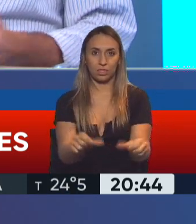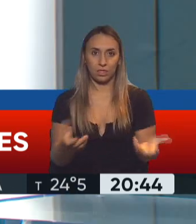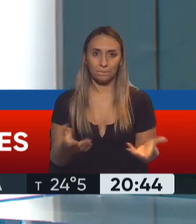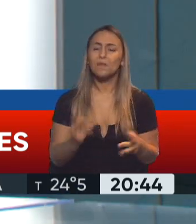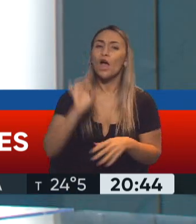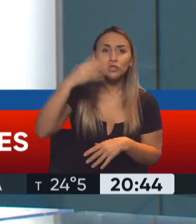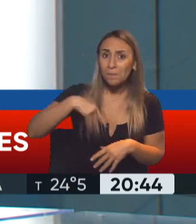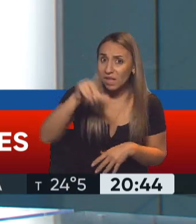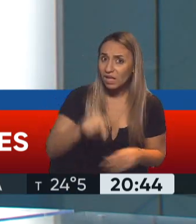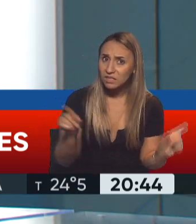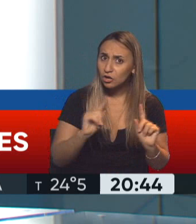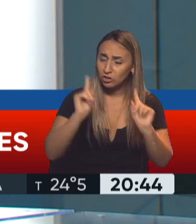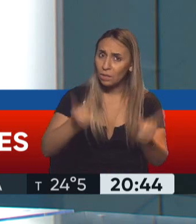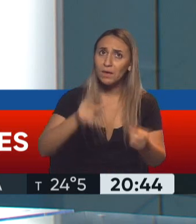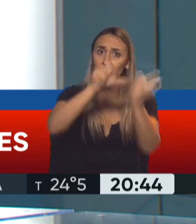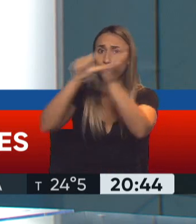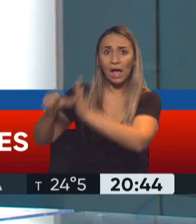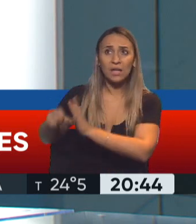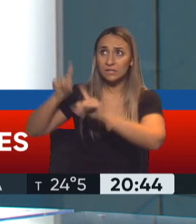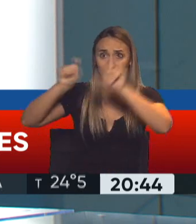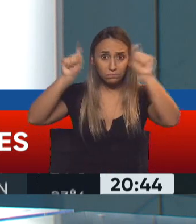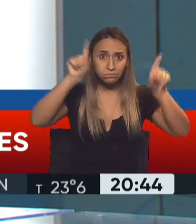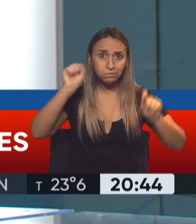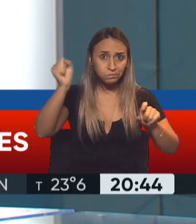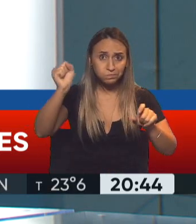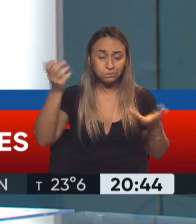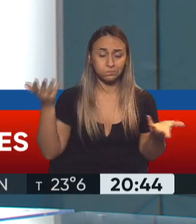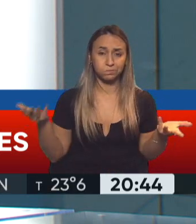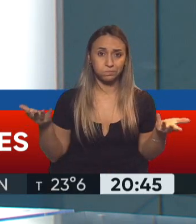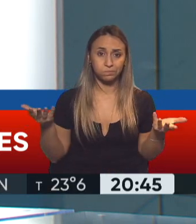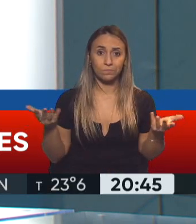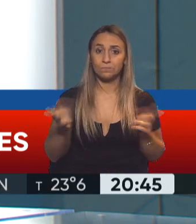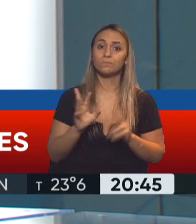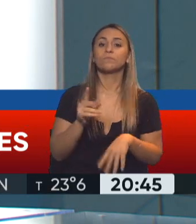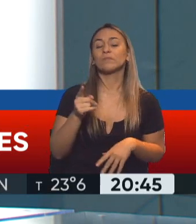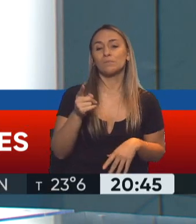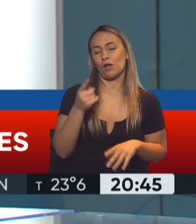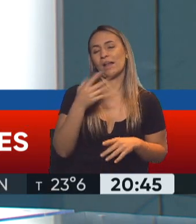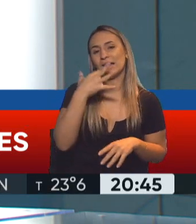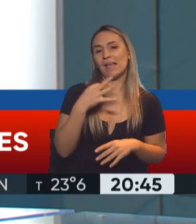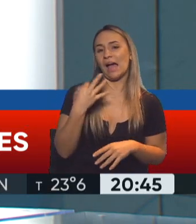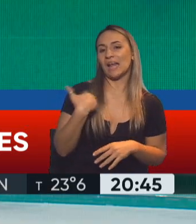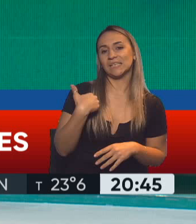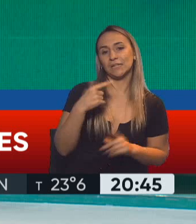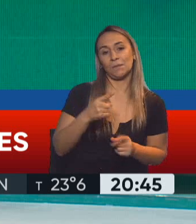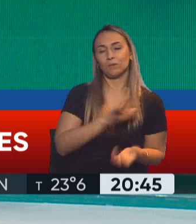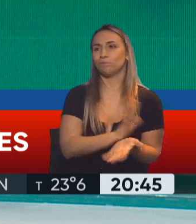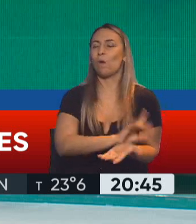pobres del mundo esto está ocurriendo permanentemente argentina es una de las potencias